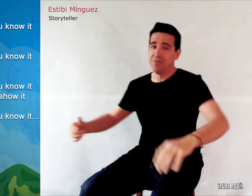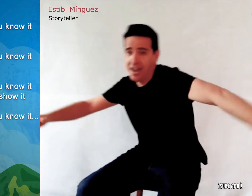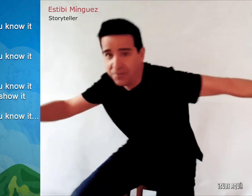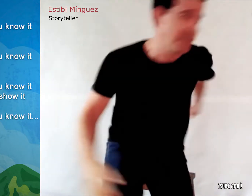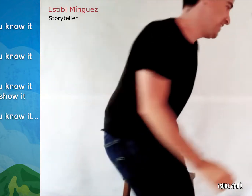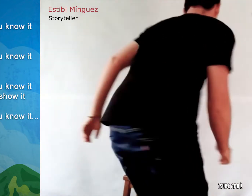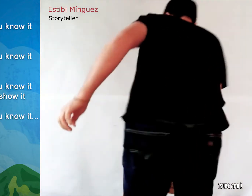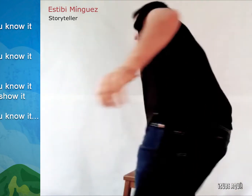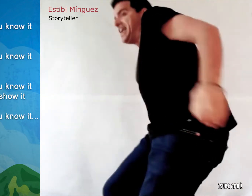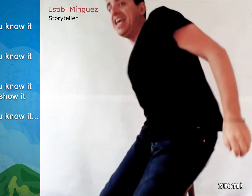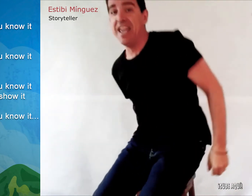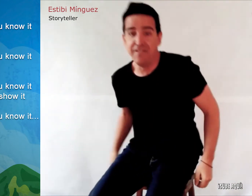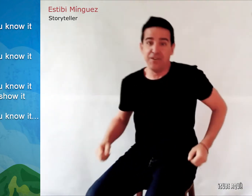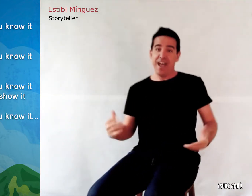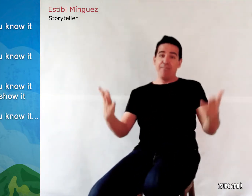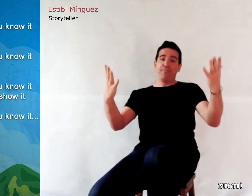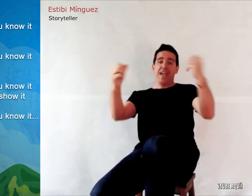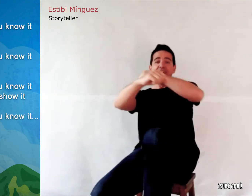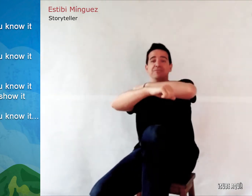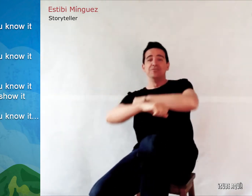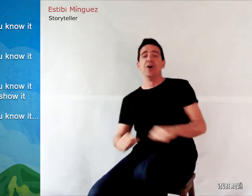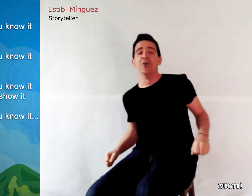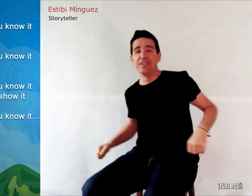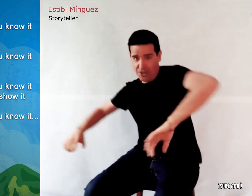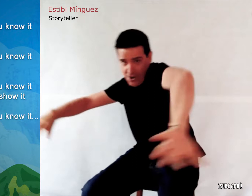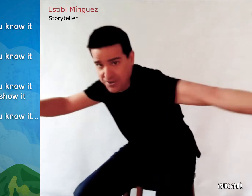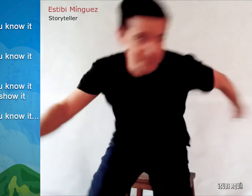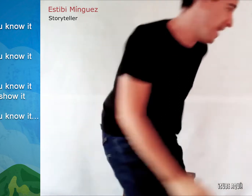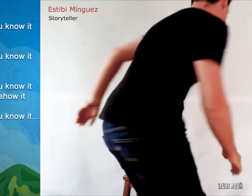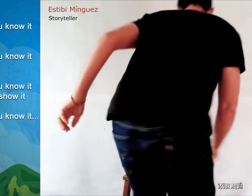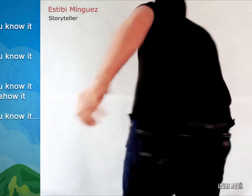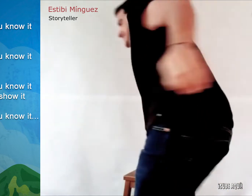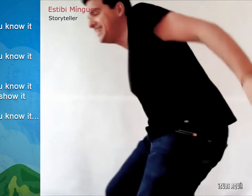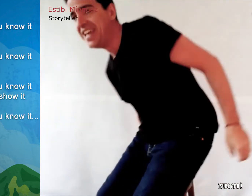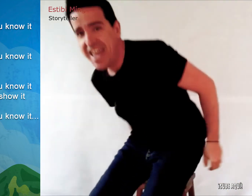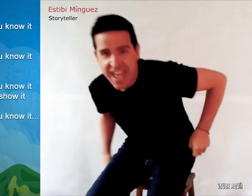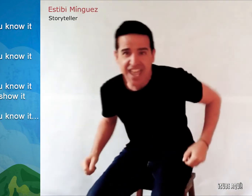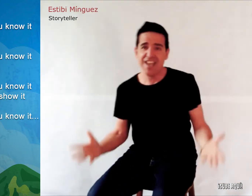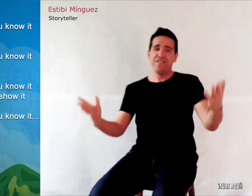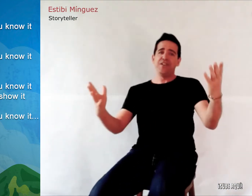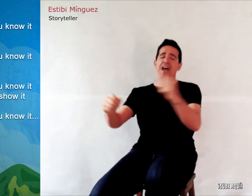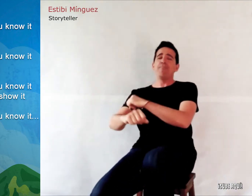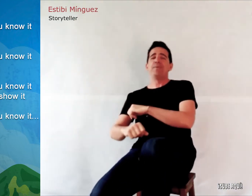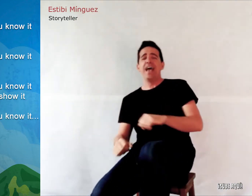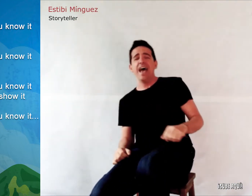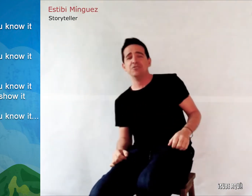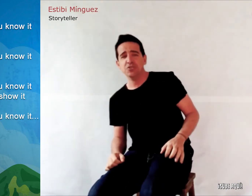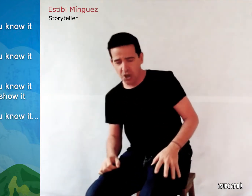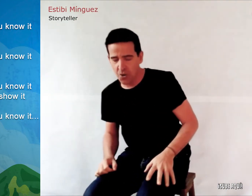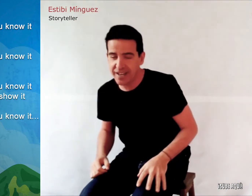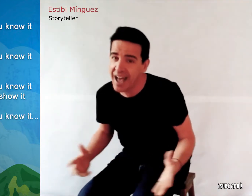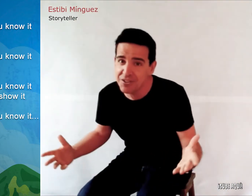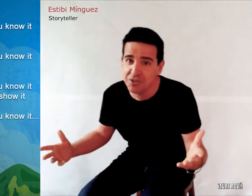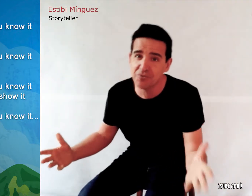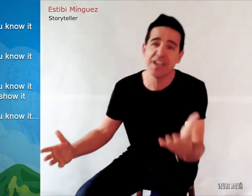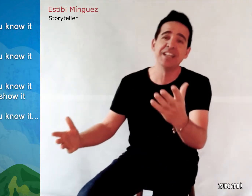turn around. If you're happy and you know it, turn around. If you're happy and you